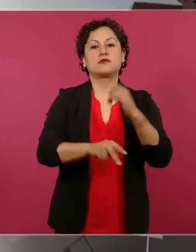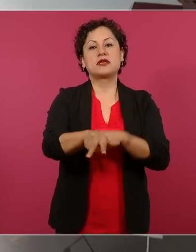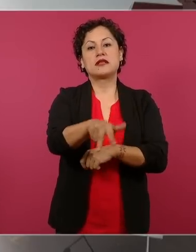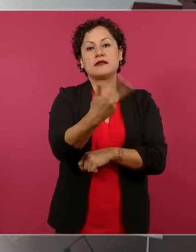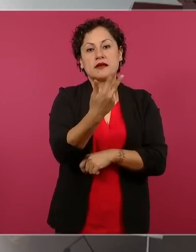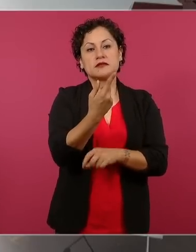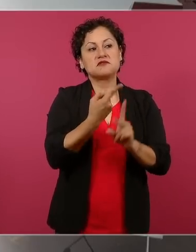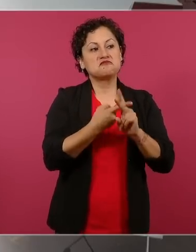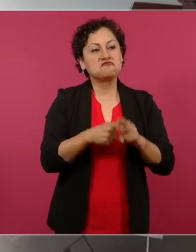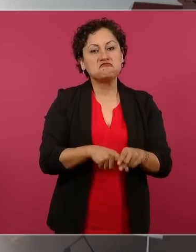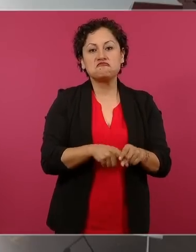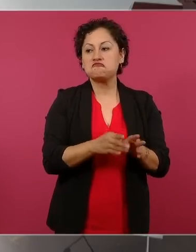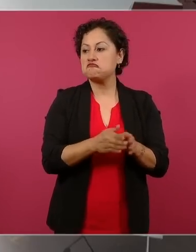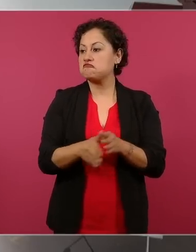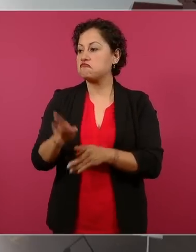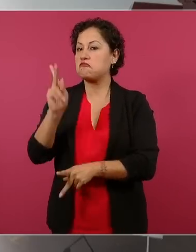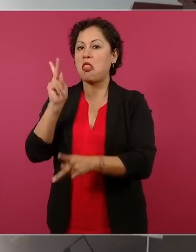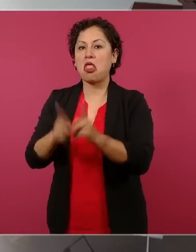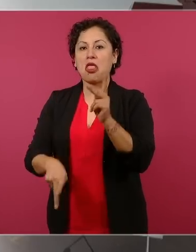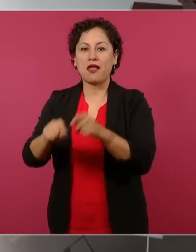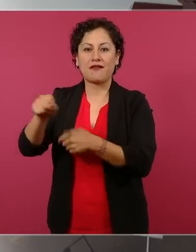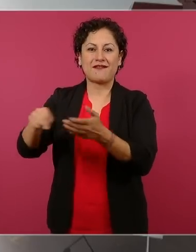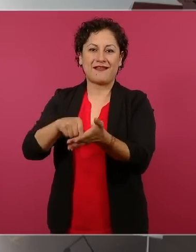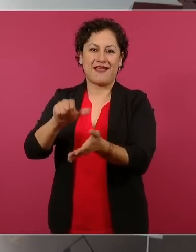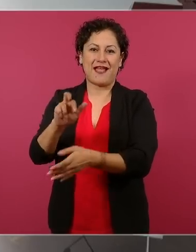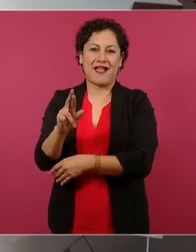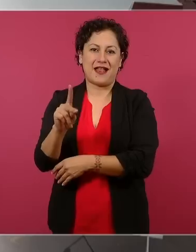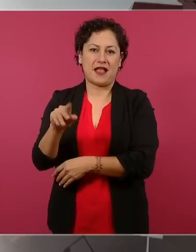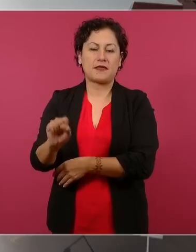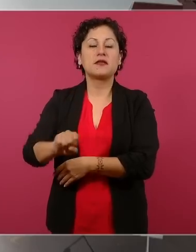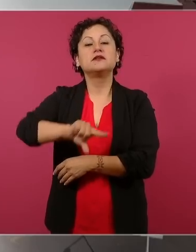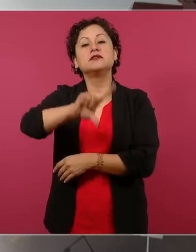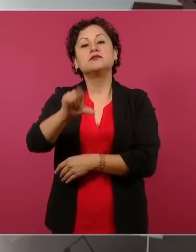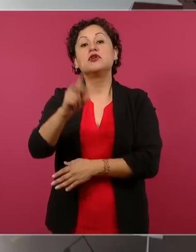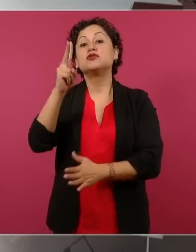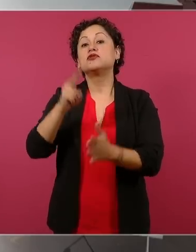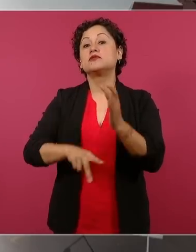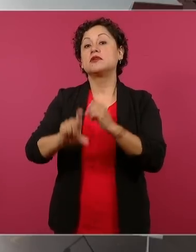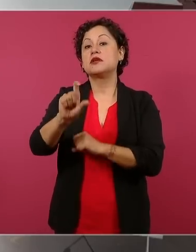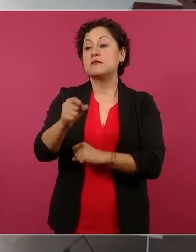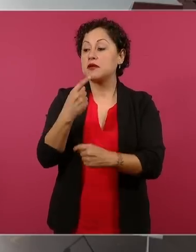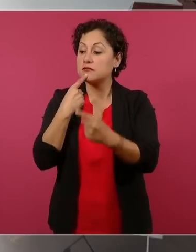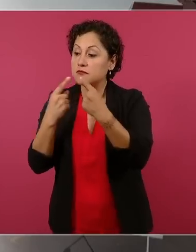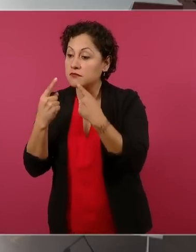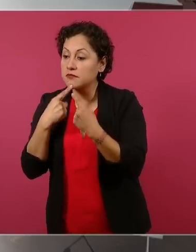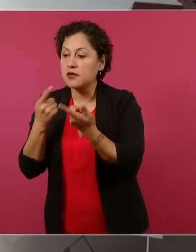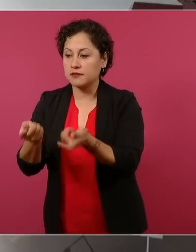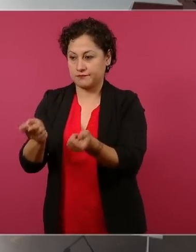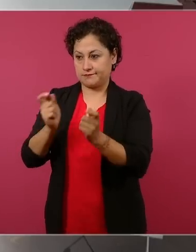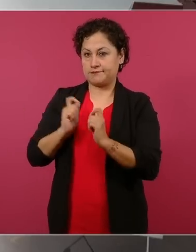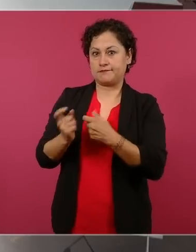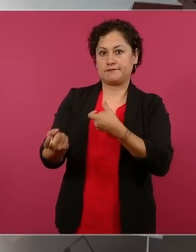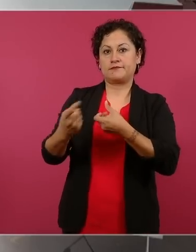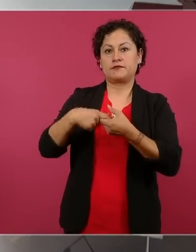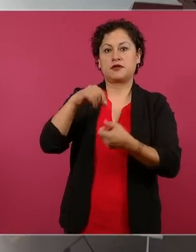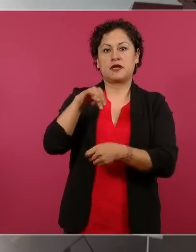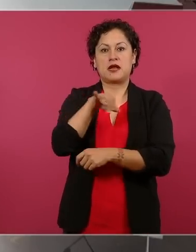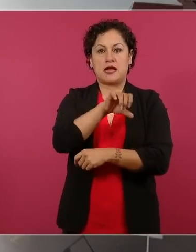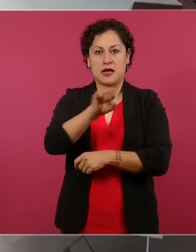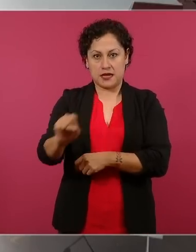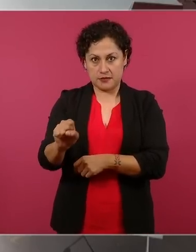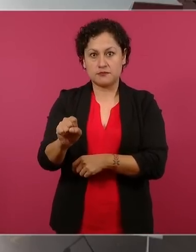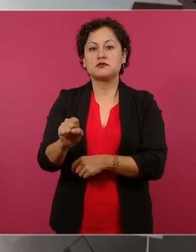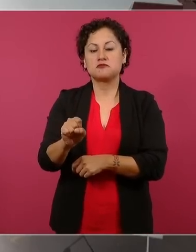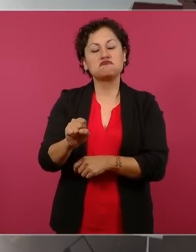Arandas. En ese sentido, en 2020 se llegó a un arreglo para que fuera donado para el Seguro Social, operado, terminado por el